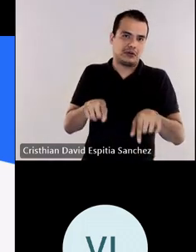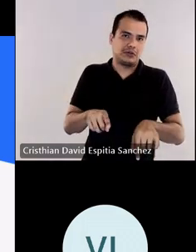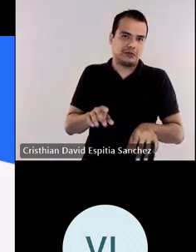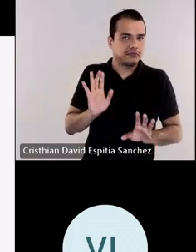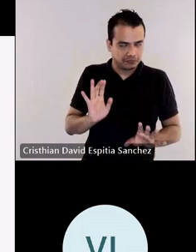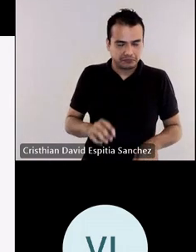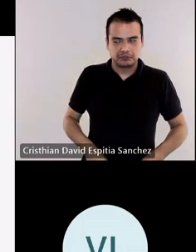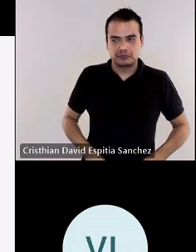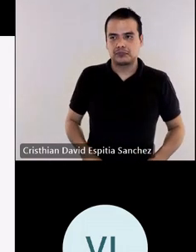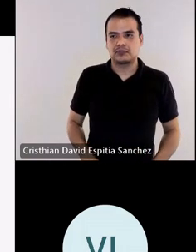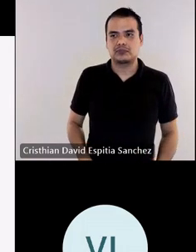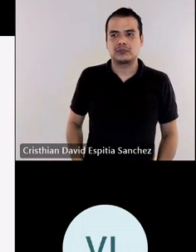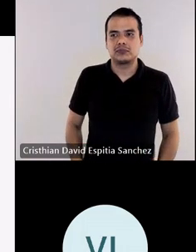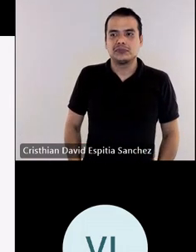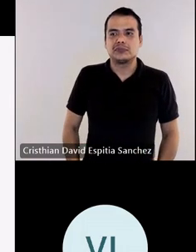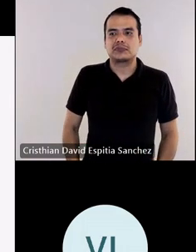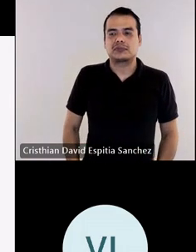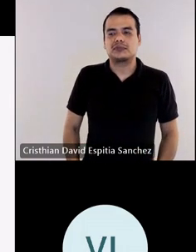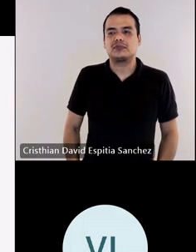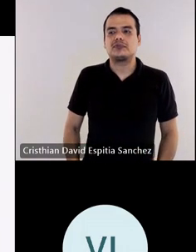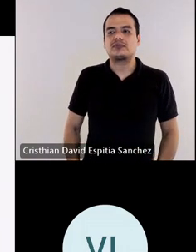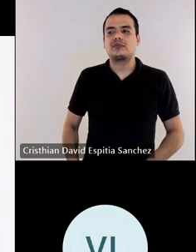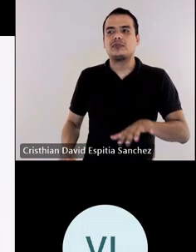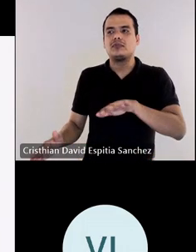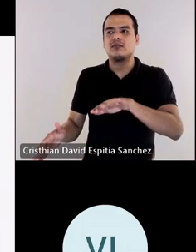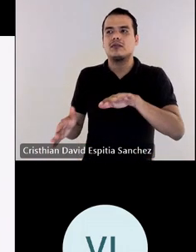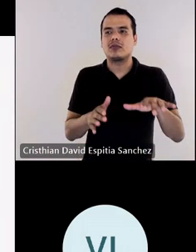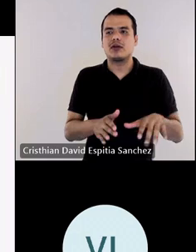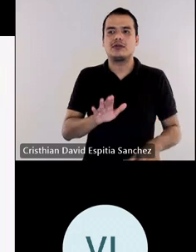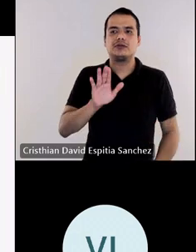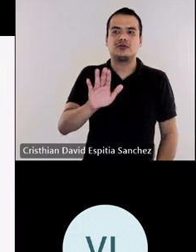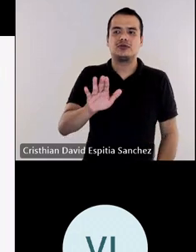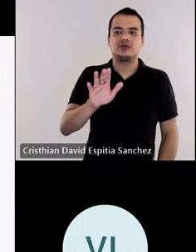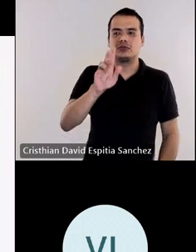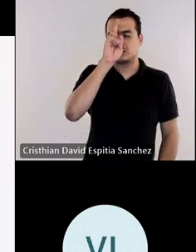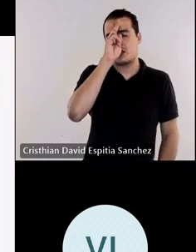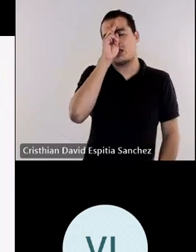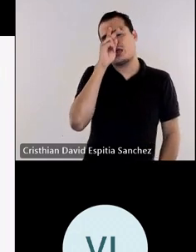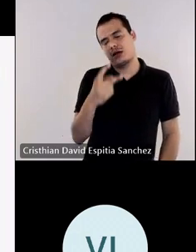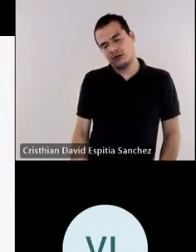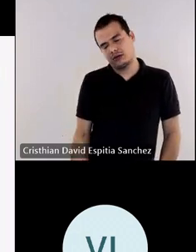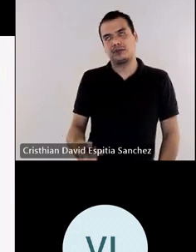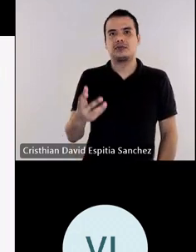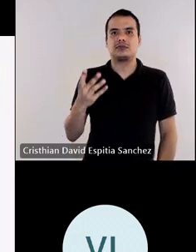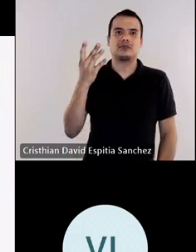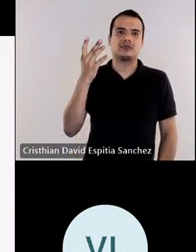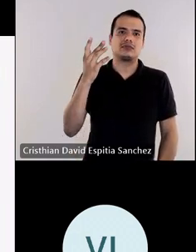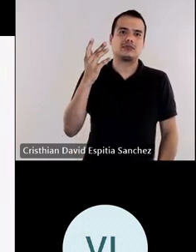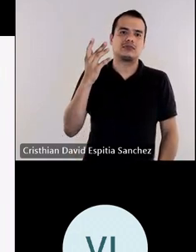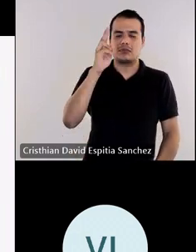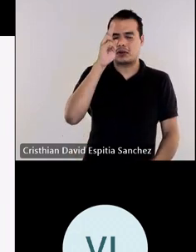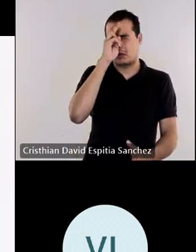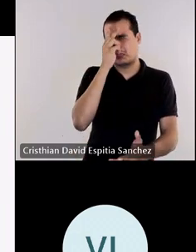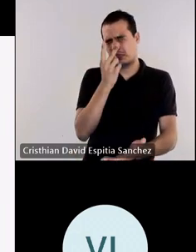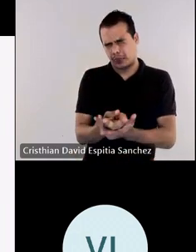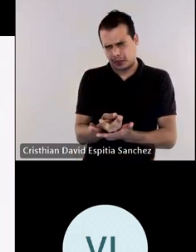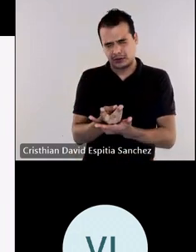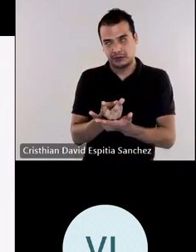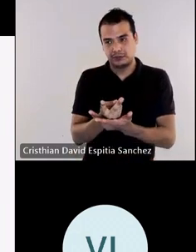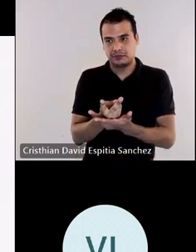abdomen. En el caso de las lipotimias, desmayos o síncopes, entonces aquí puede haber